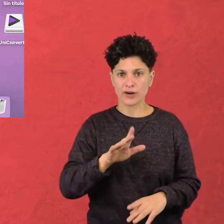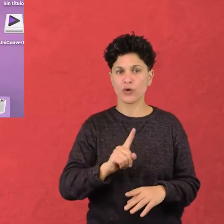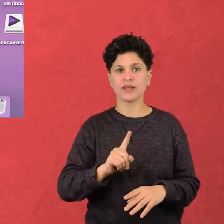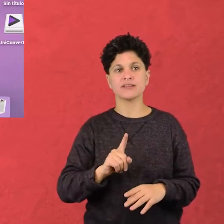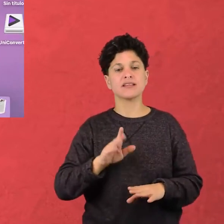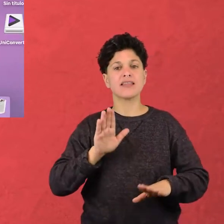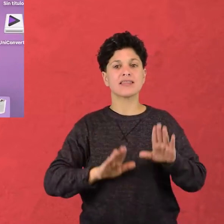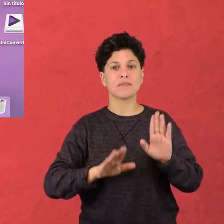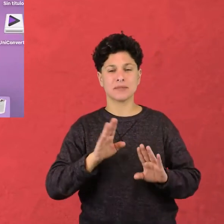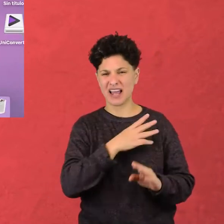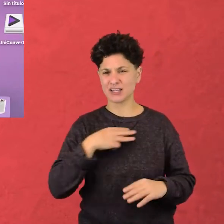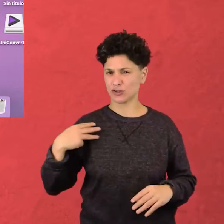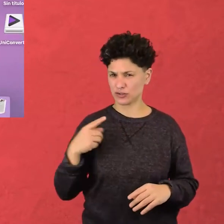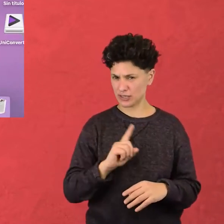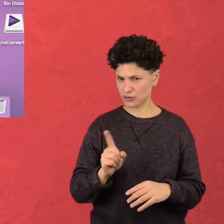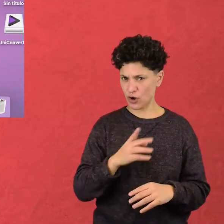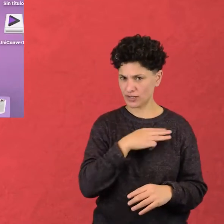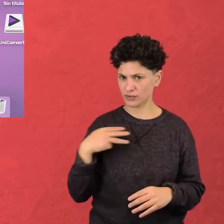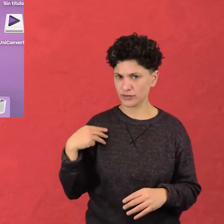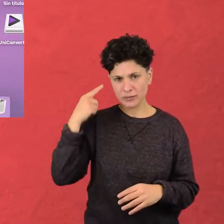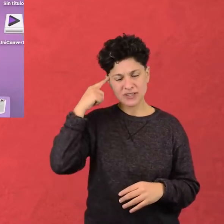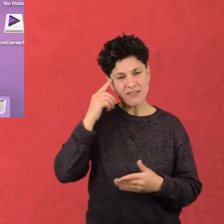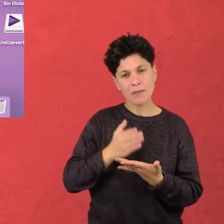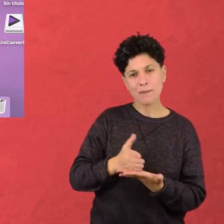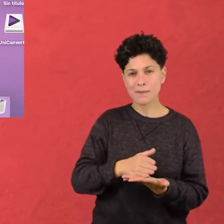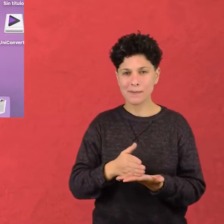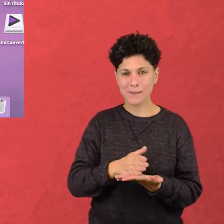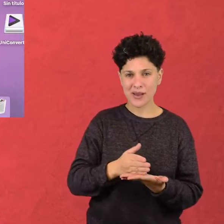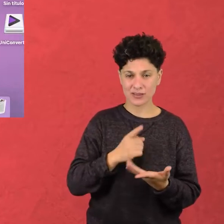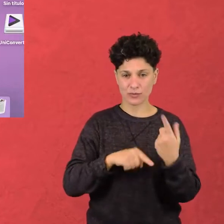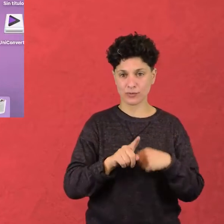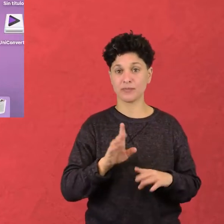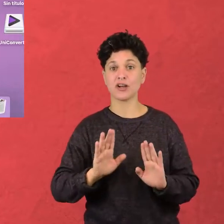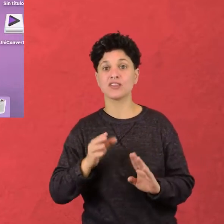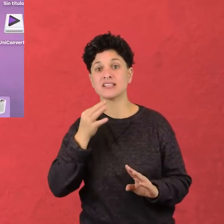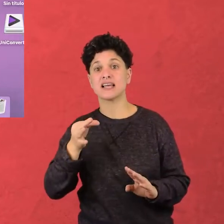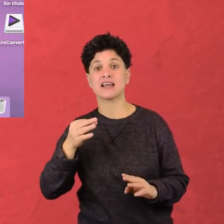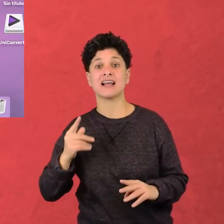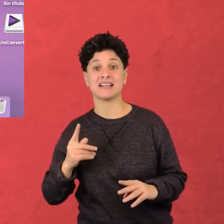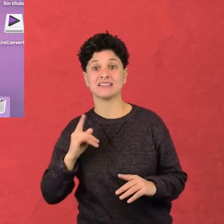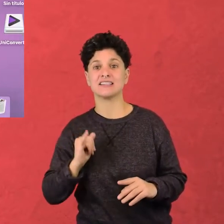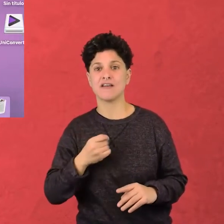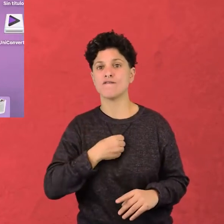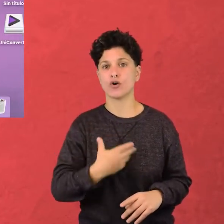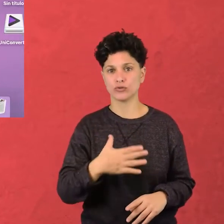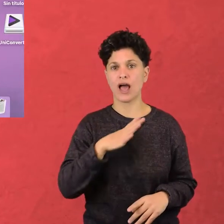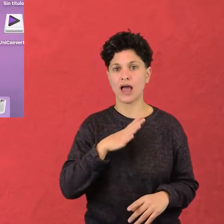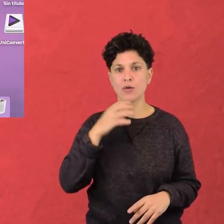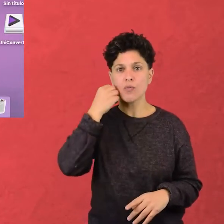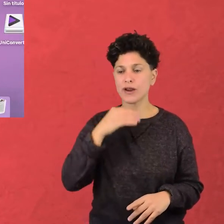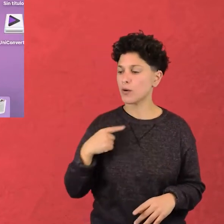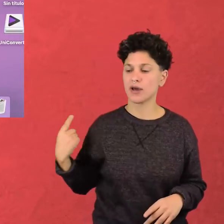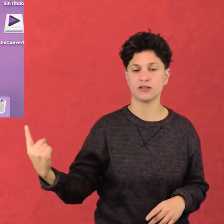como en Aristóteles que es un poquito, un justo medio. No, la buena voluntad es buena en sí misma, buena